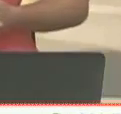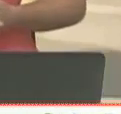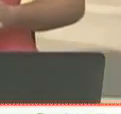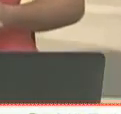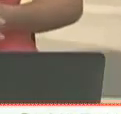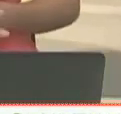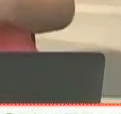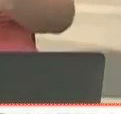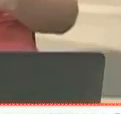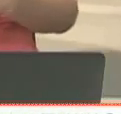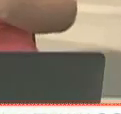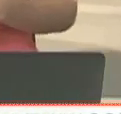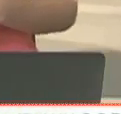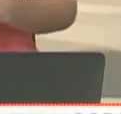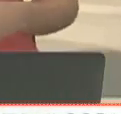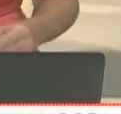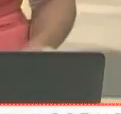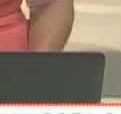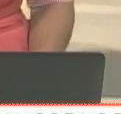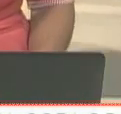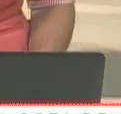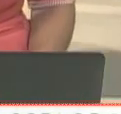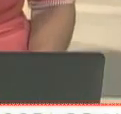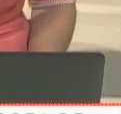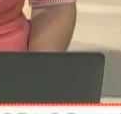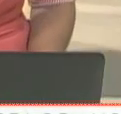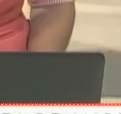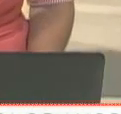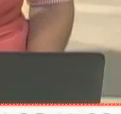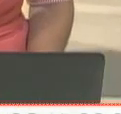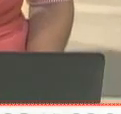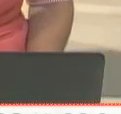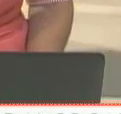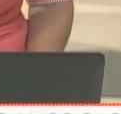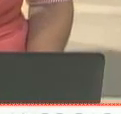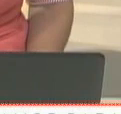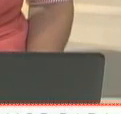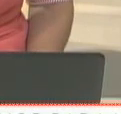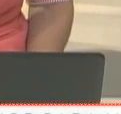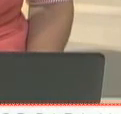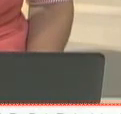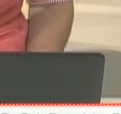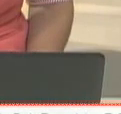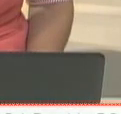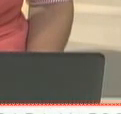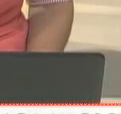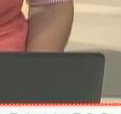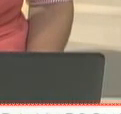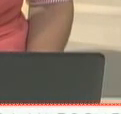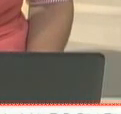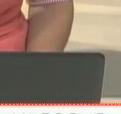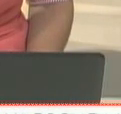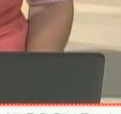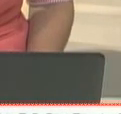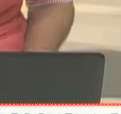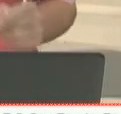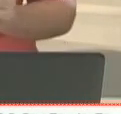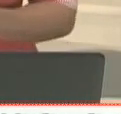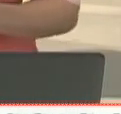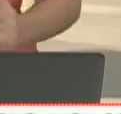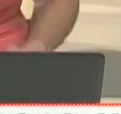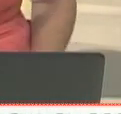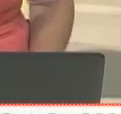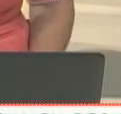Nosotros continuamos con más información y es que en la torre principal del Banco de Venezuela se encuentra el presidente de la República Bolivariana de Venezuela, Nicolás Maduro,